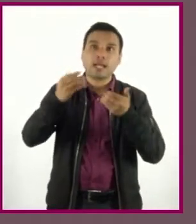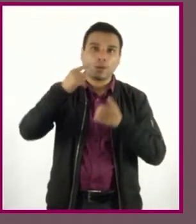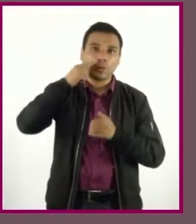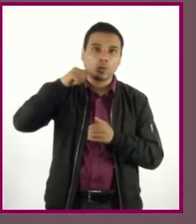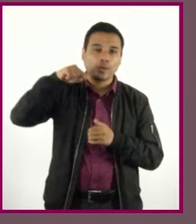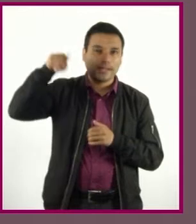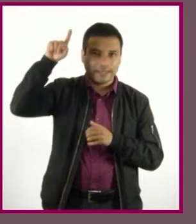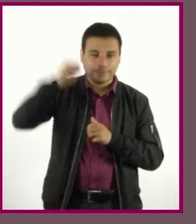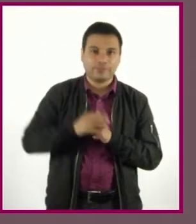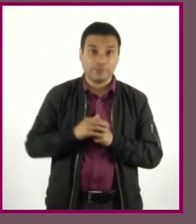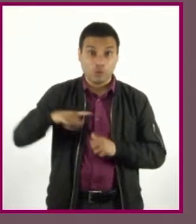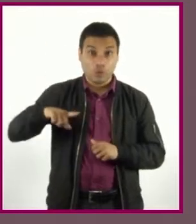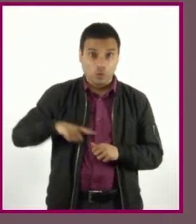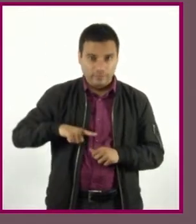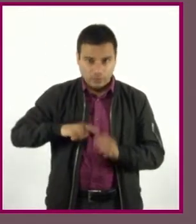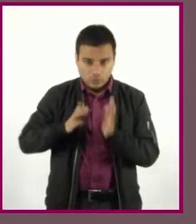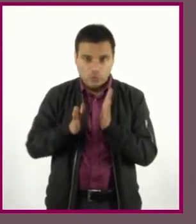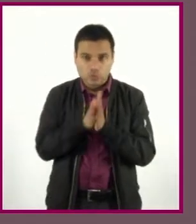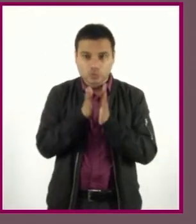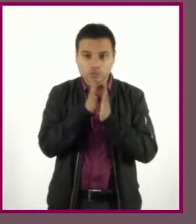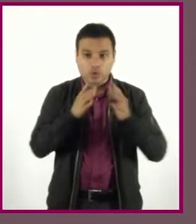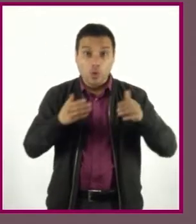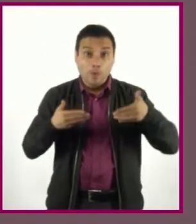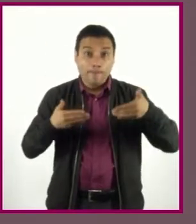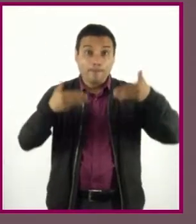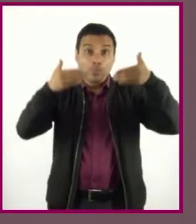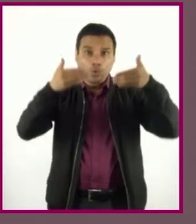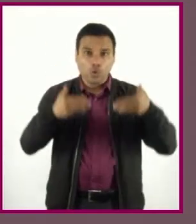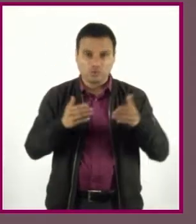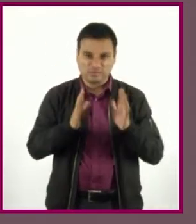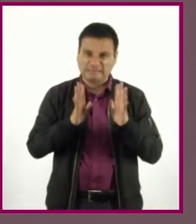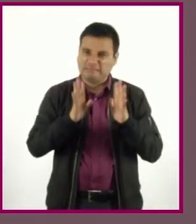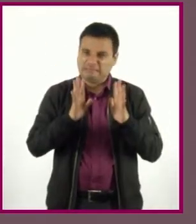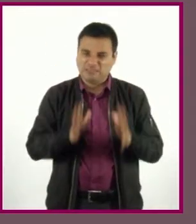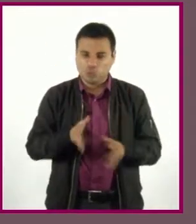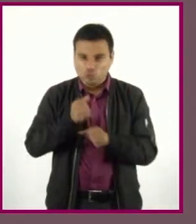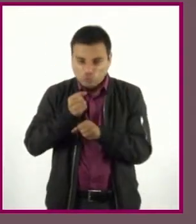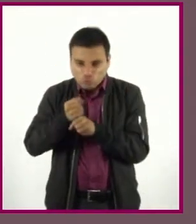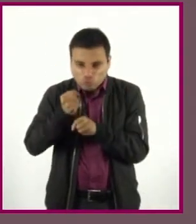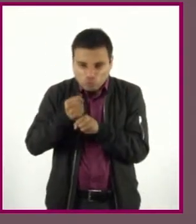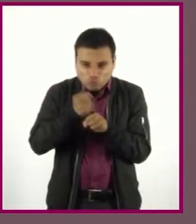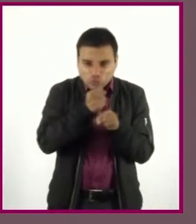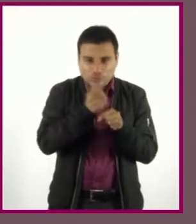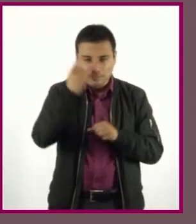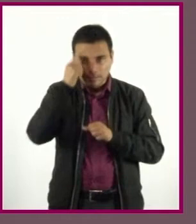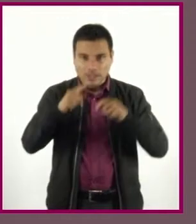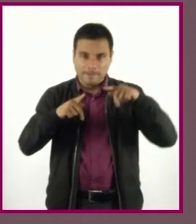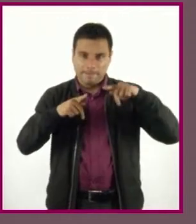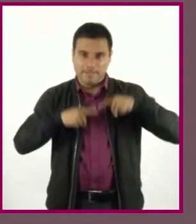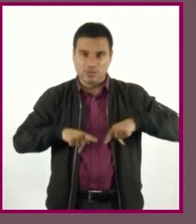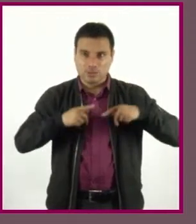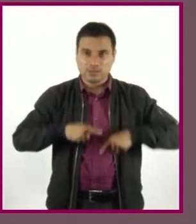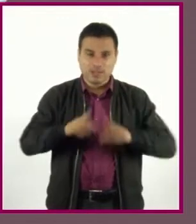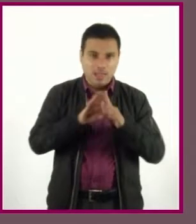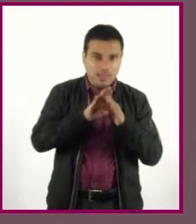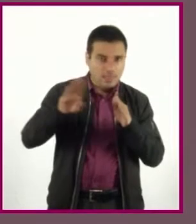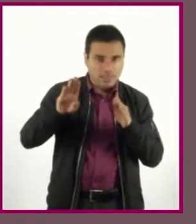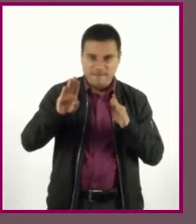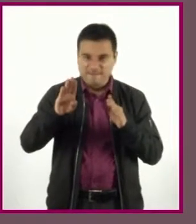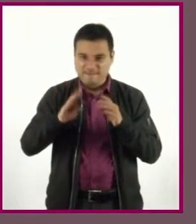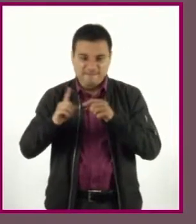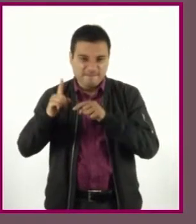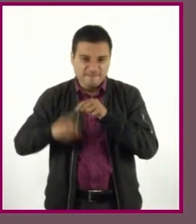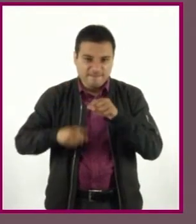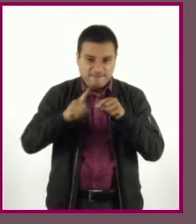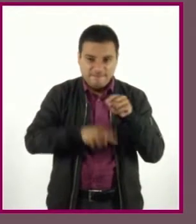el Estado ha construido otro muro y ha tomado medidas violentísimas para evitar el libre tránsito de los inmigrantes. Pero